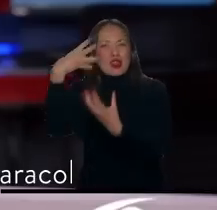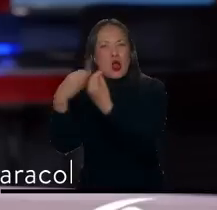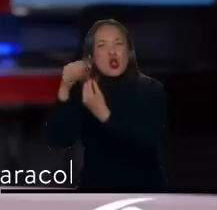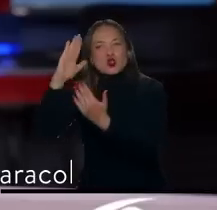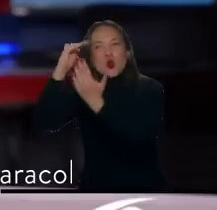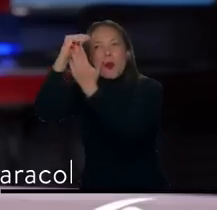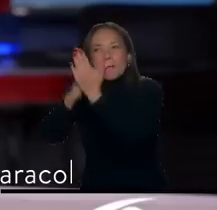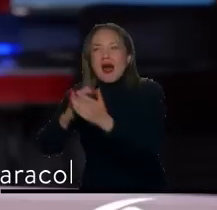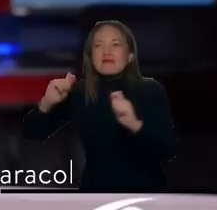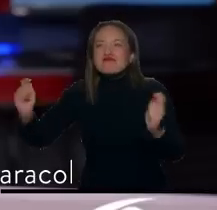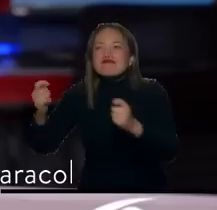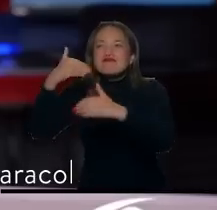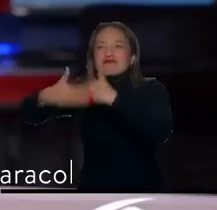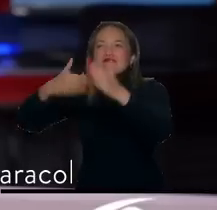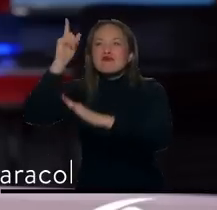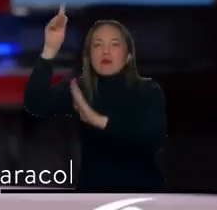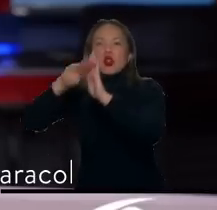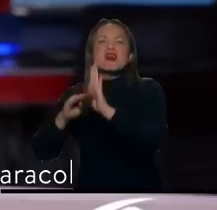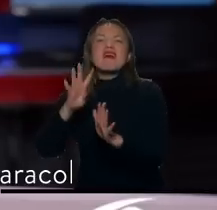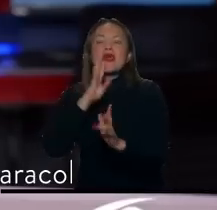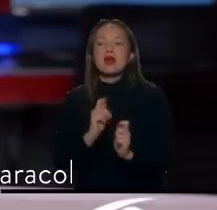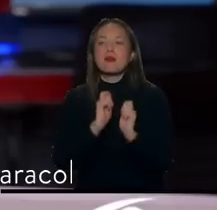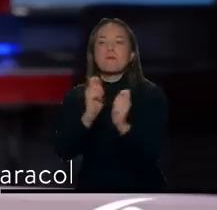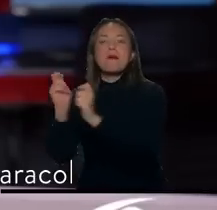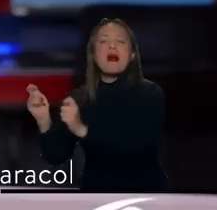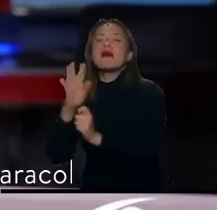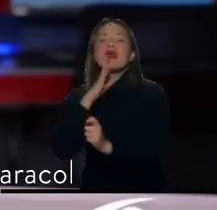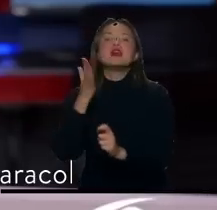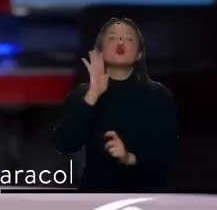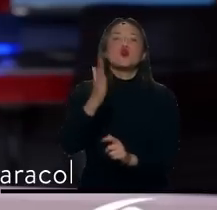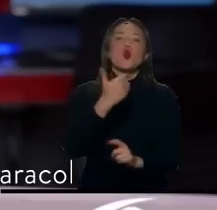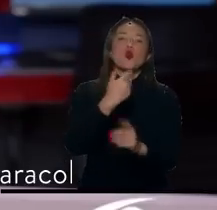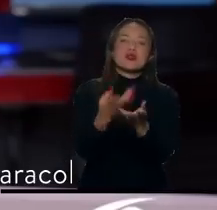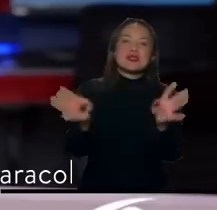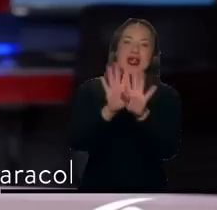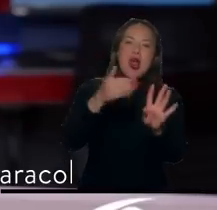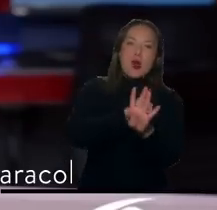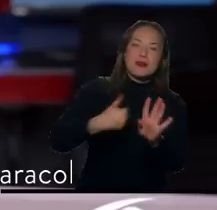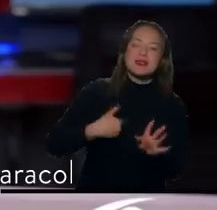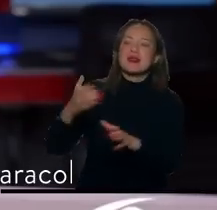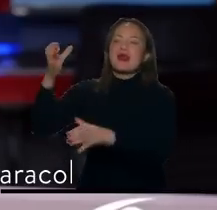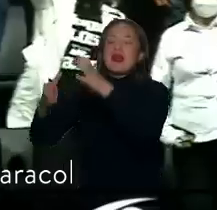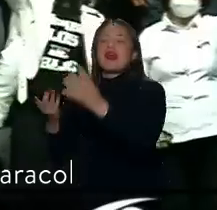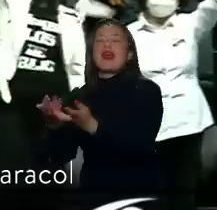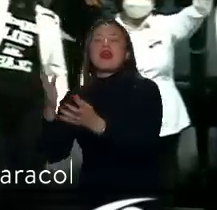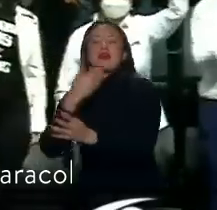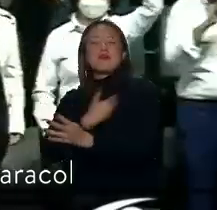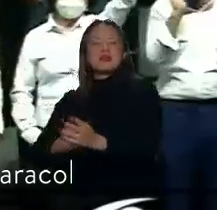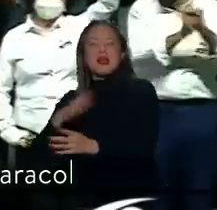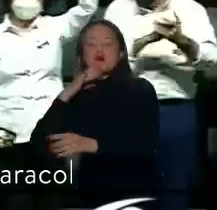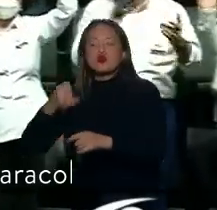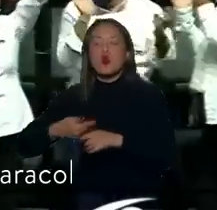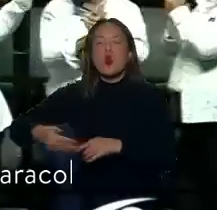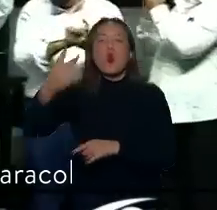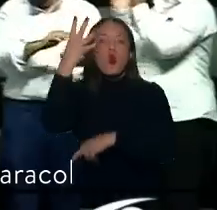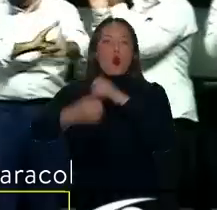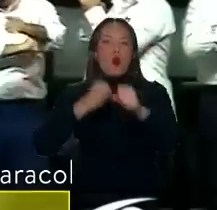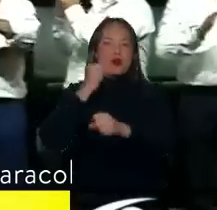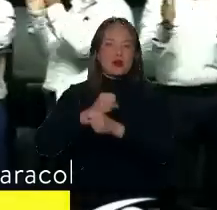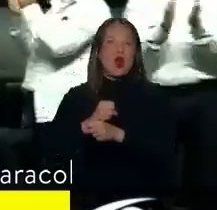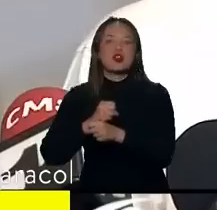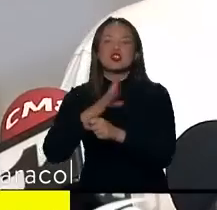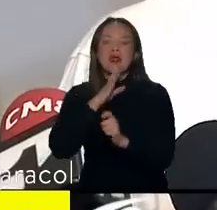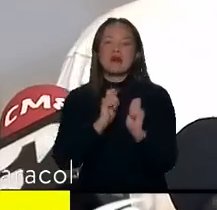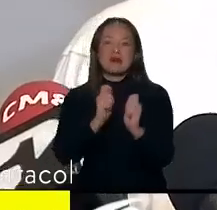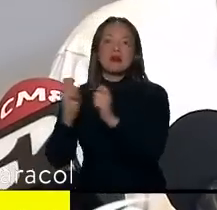Petro, quedó definida en manos de quienes quedará la presidencia del Senado durante los próximos 4 años. Una vez lograda la tarea de